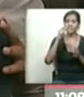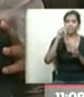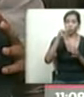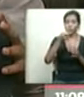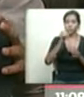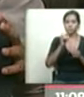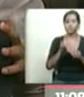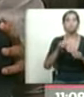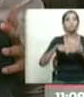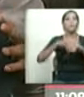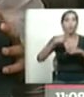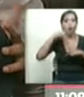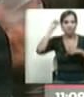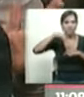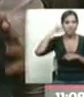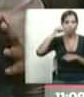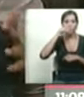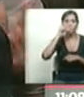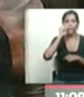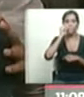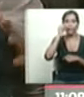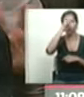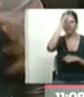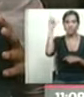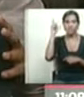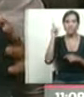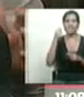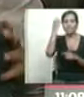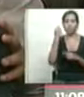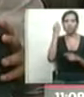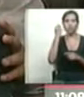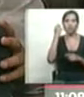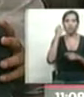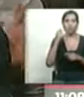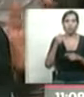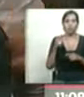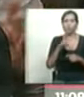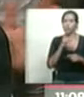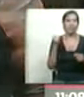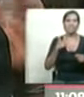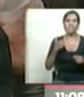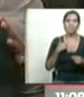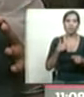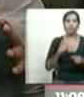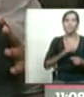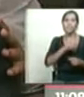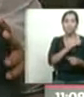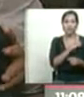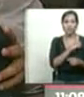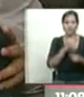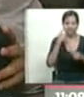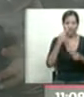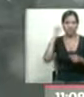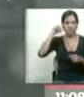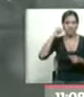es que el papá de Leopoldo López se lanzó a diputado, no en Chacao, en España. Veamos este video y ya